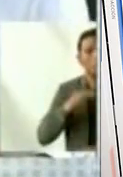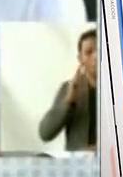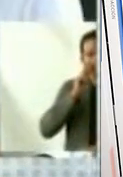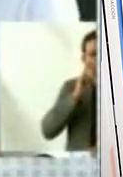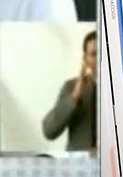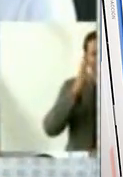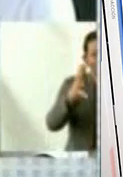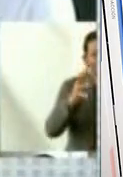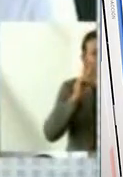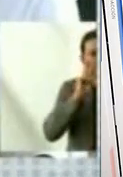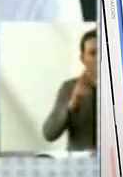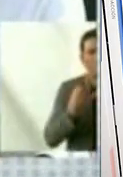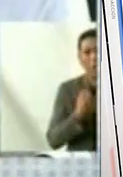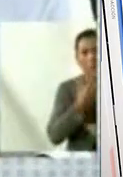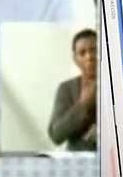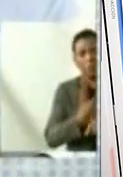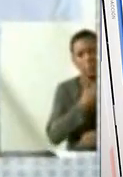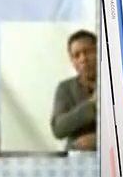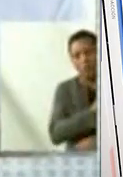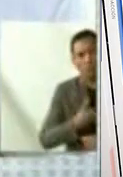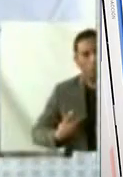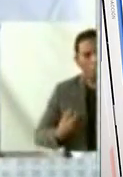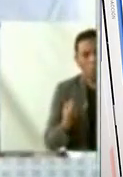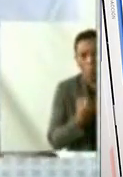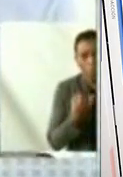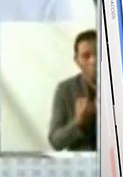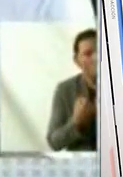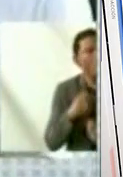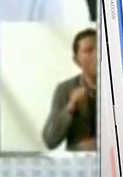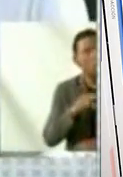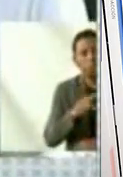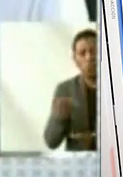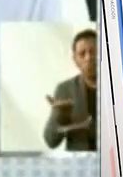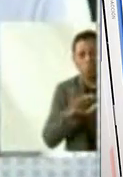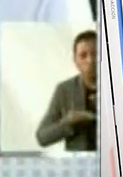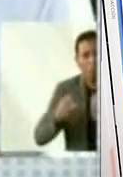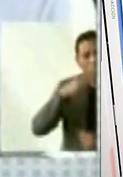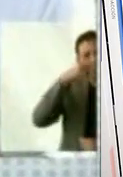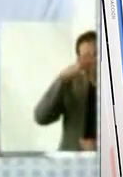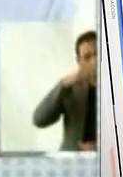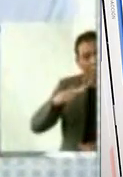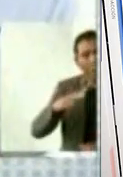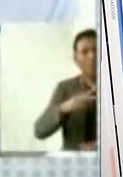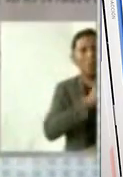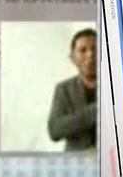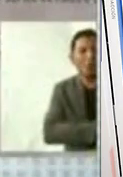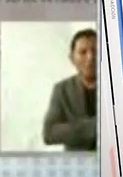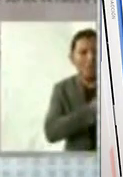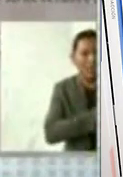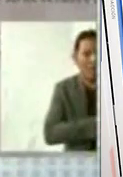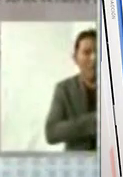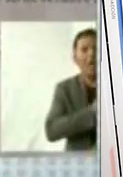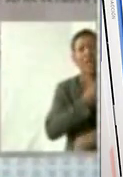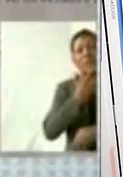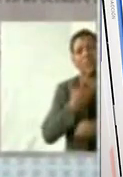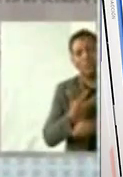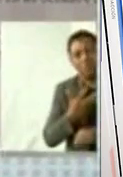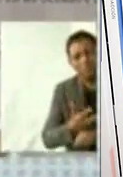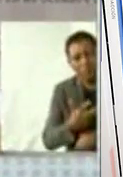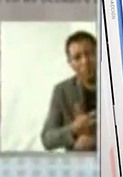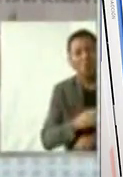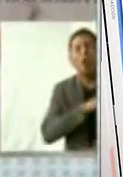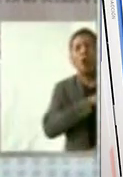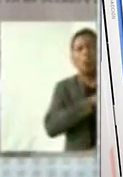México, independientemente de el apoyo que México le dé al gobierno de Cuba o al gobierno de Venezuela. Todo eso